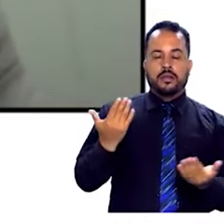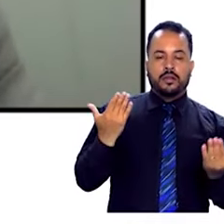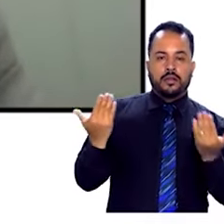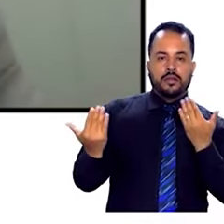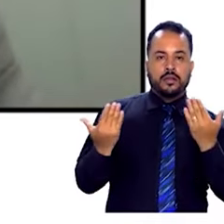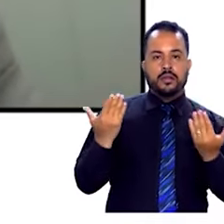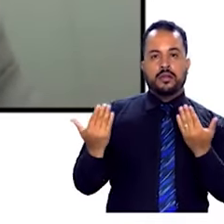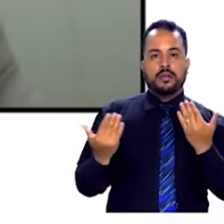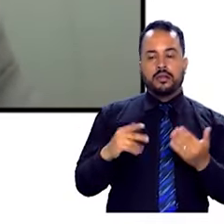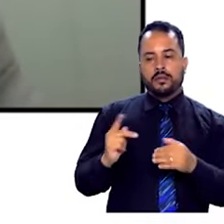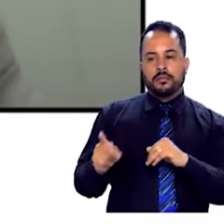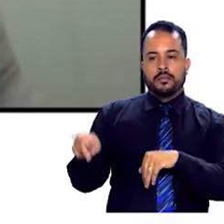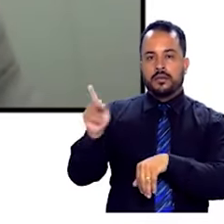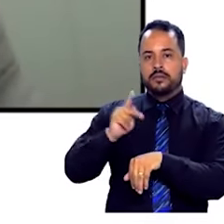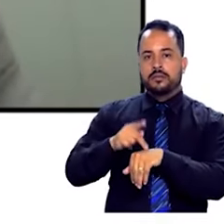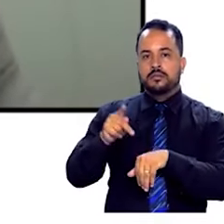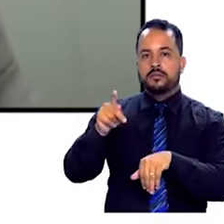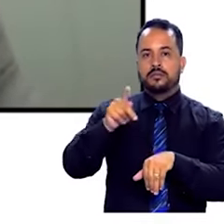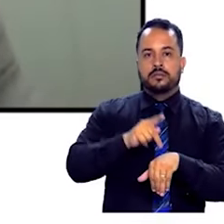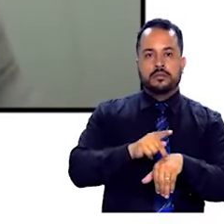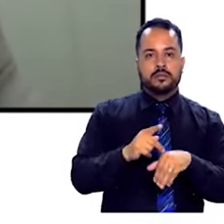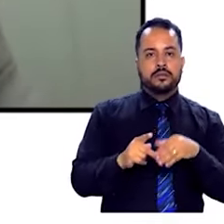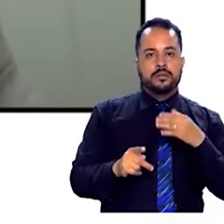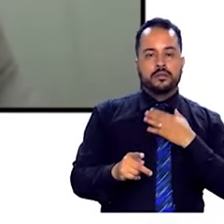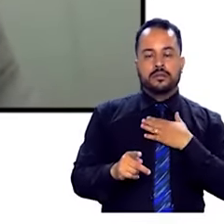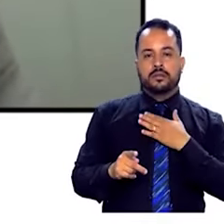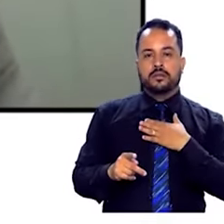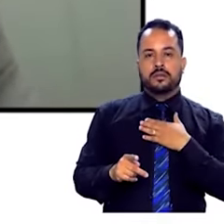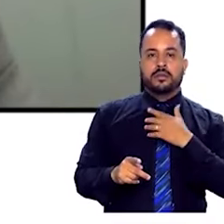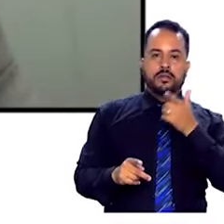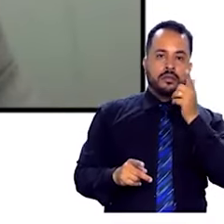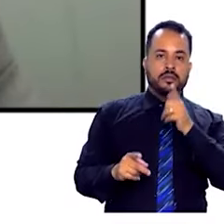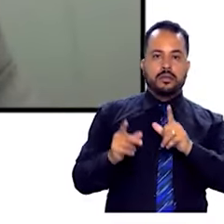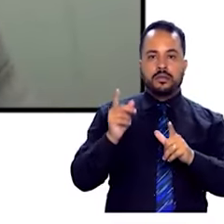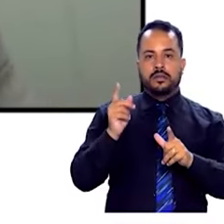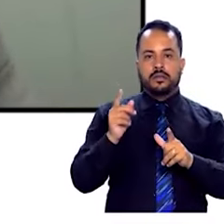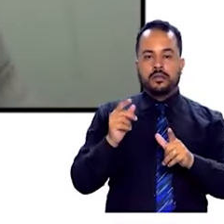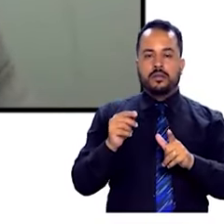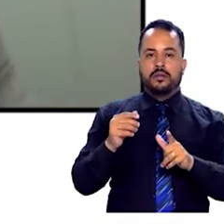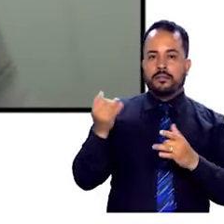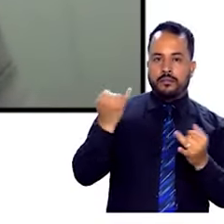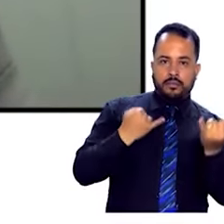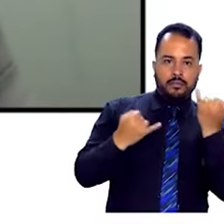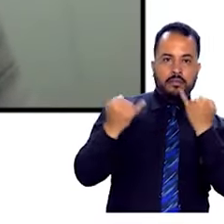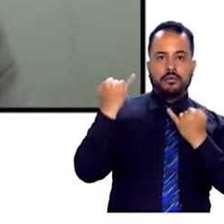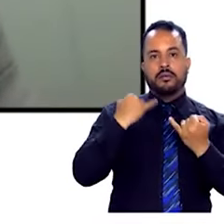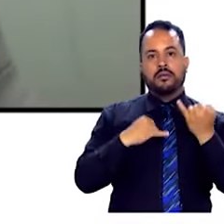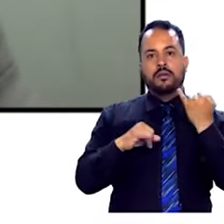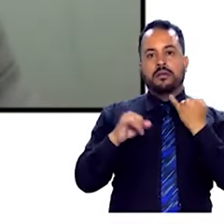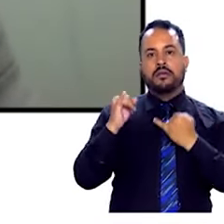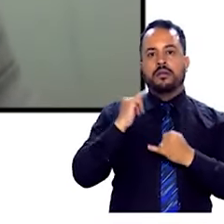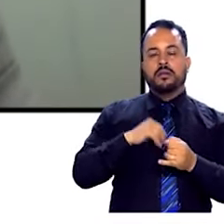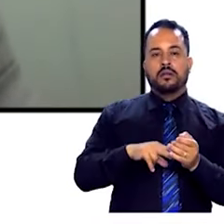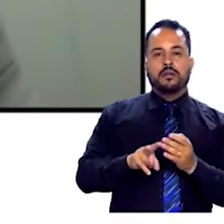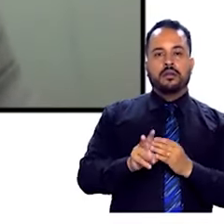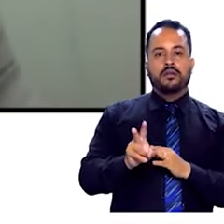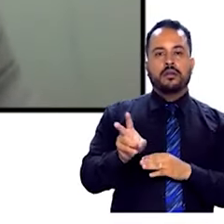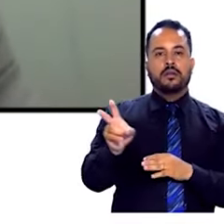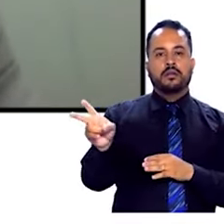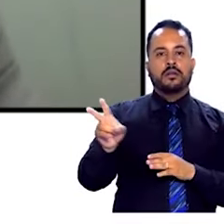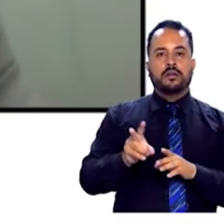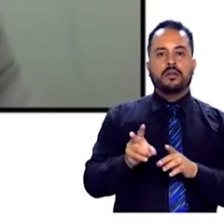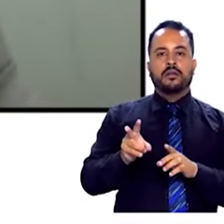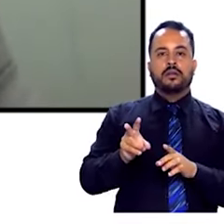pude recabar Y que fueron sig siendo una influencia muy important no solo nuestro pa a nivel Regional